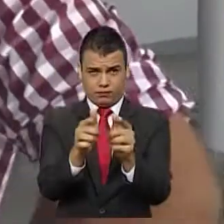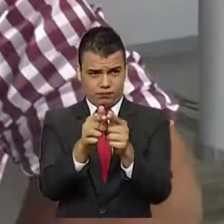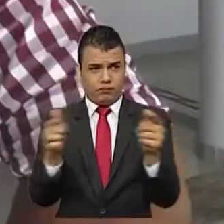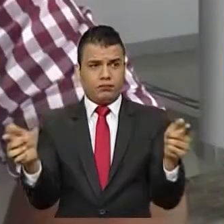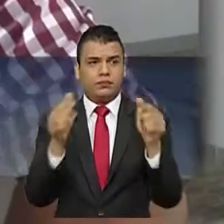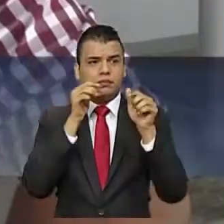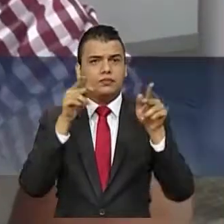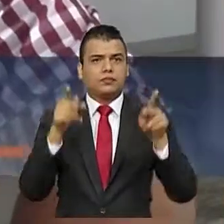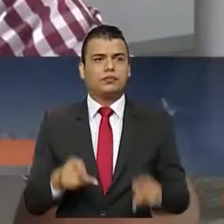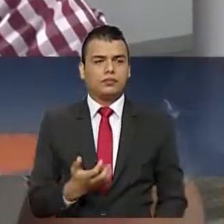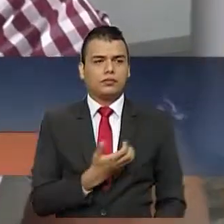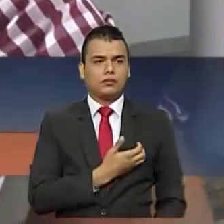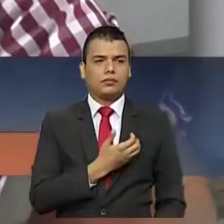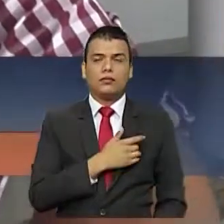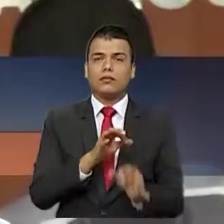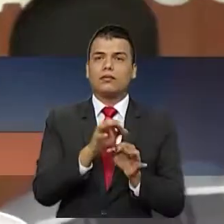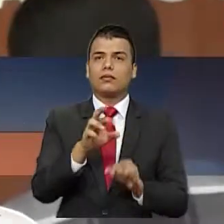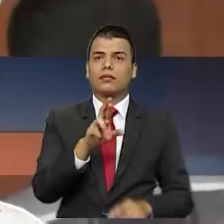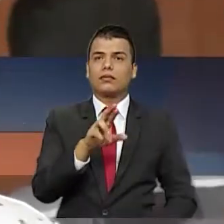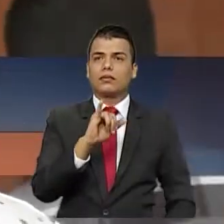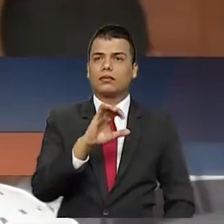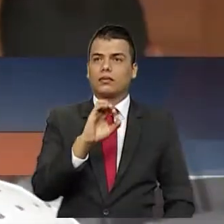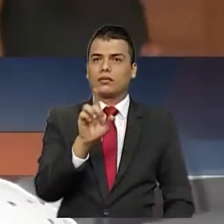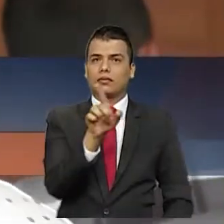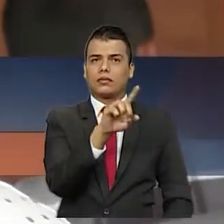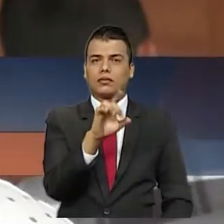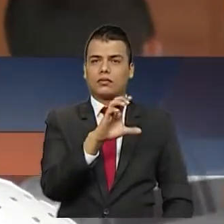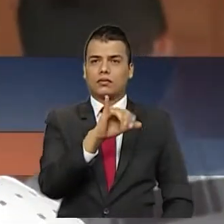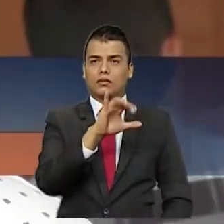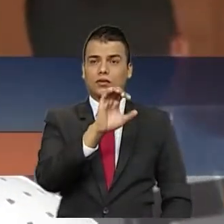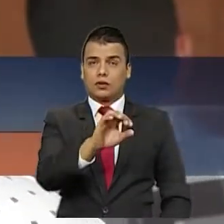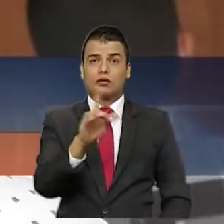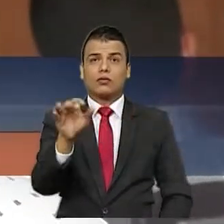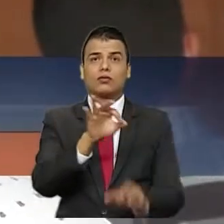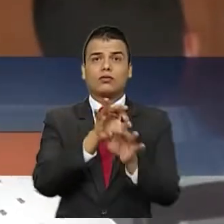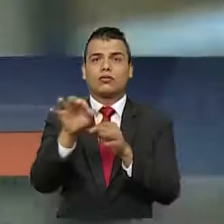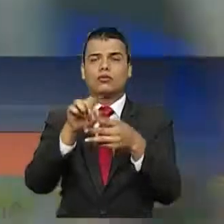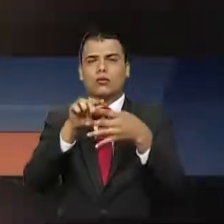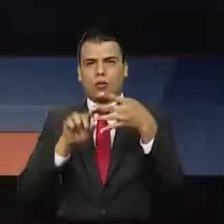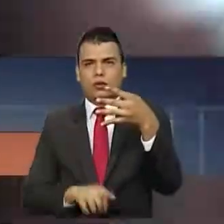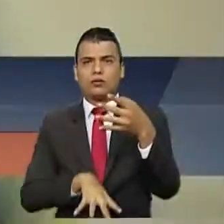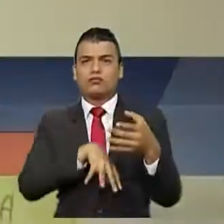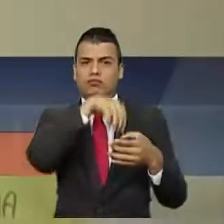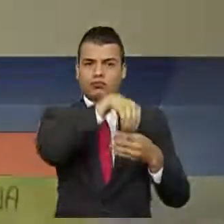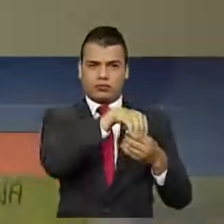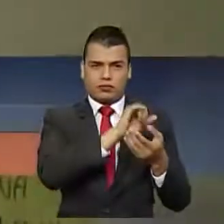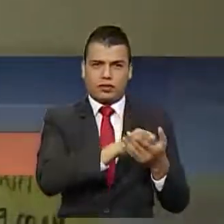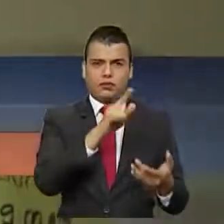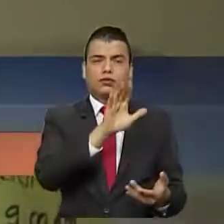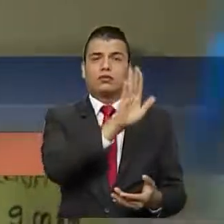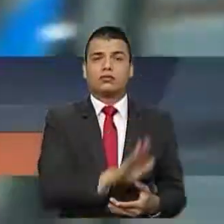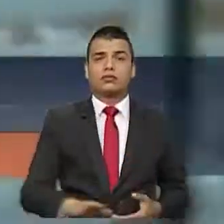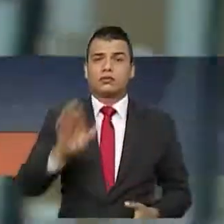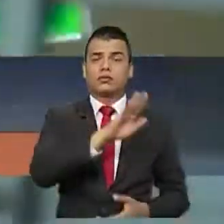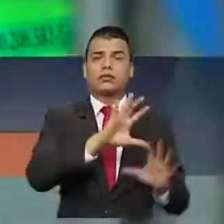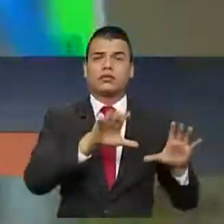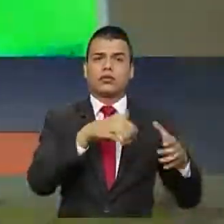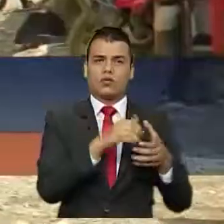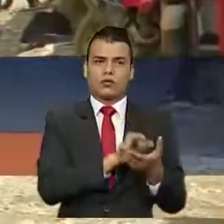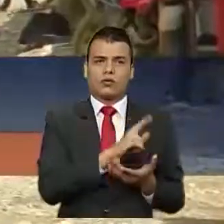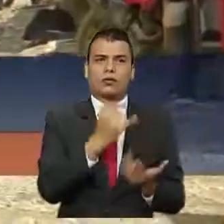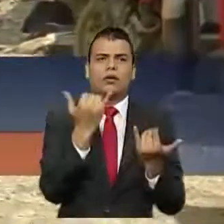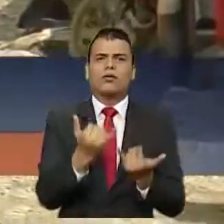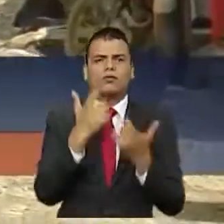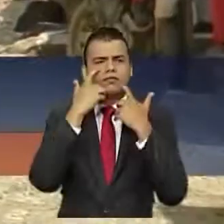El alcalde del municipio de Río Sucio, donde Belén de Bajirá y otras tres poblaciones pasarán a ser corregimientos de esta población, lo que sigue ahora es